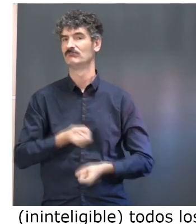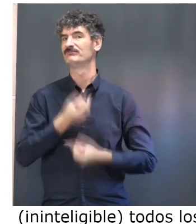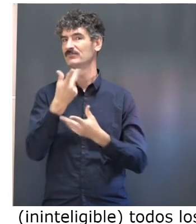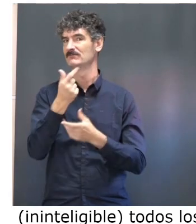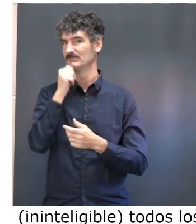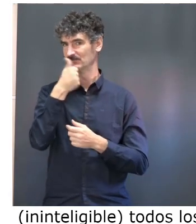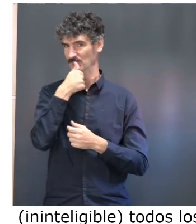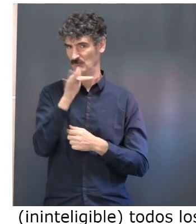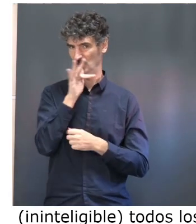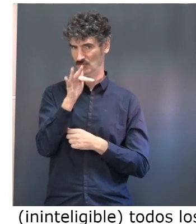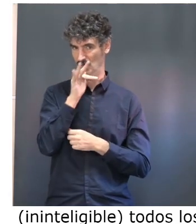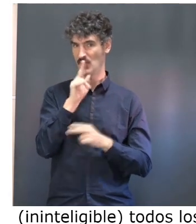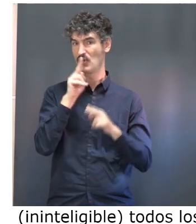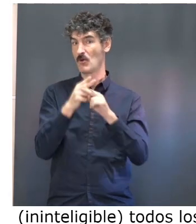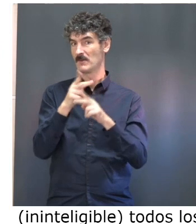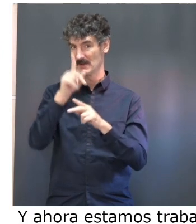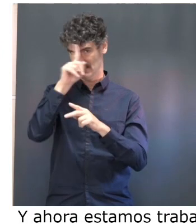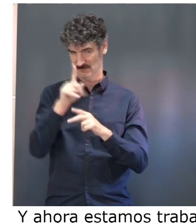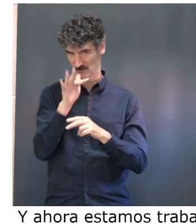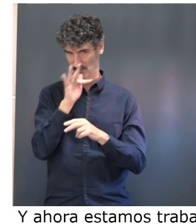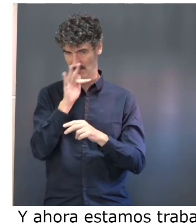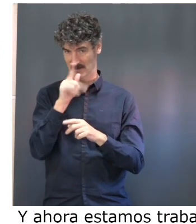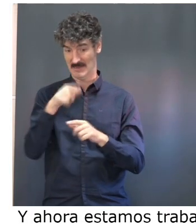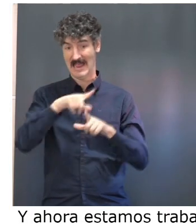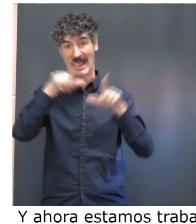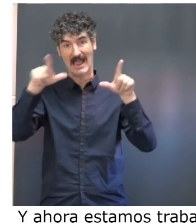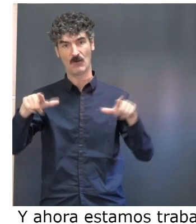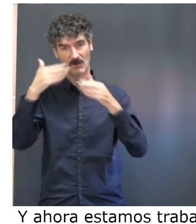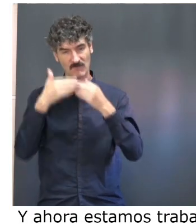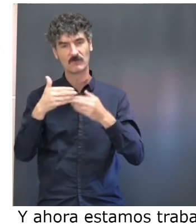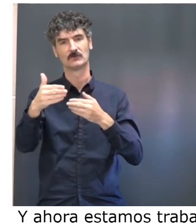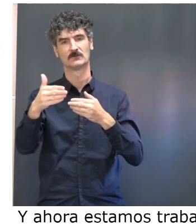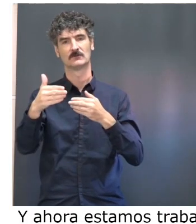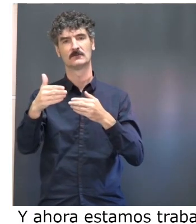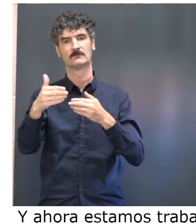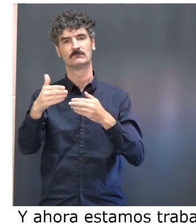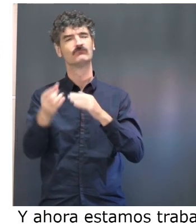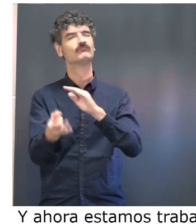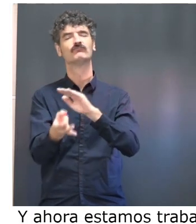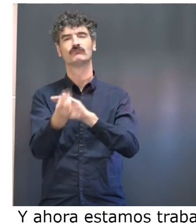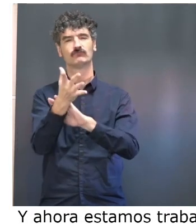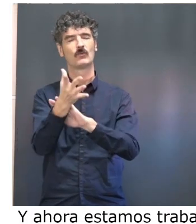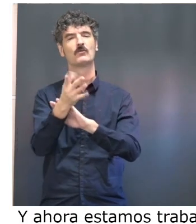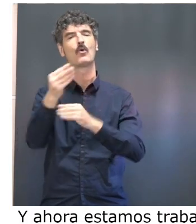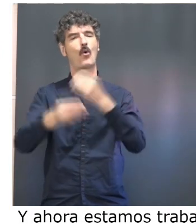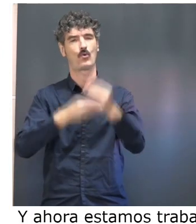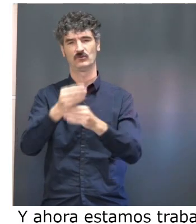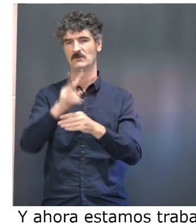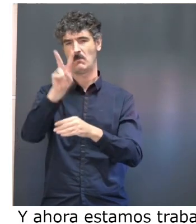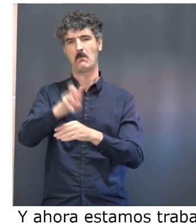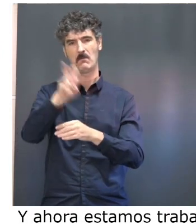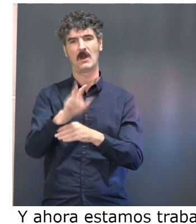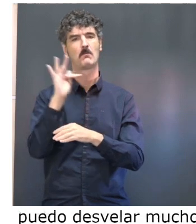hace ni cómo se llamará, pero que seguro que en las aulas será de mucha utilidad. Y luego